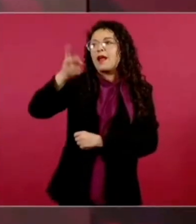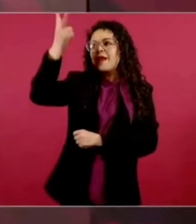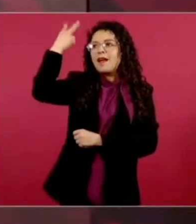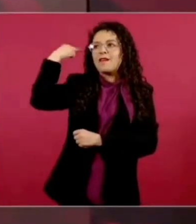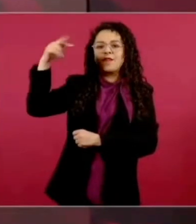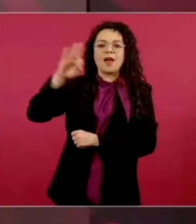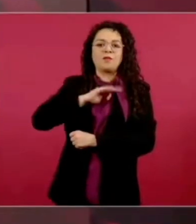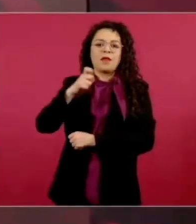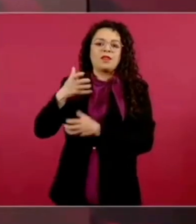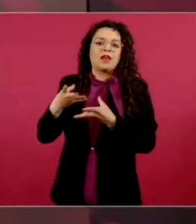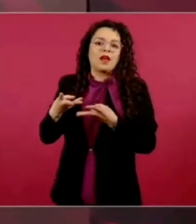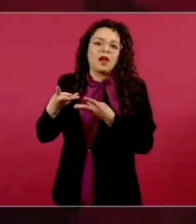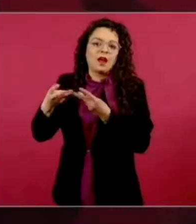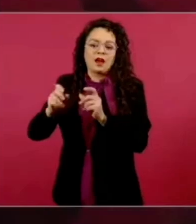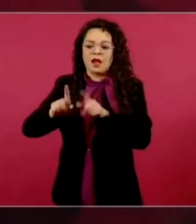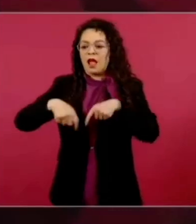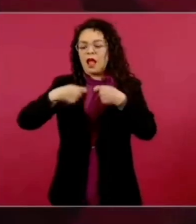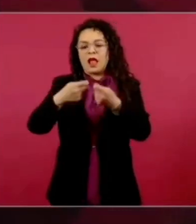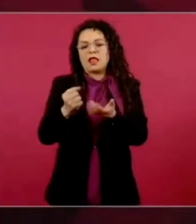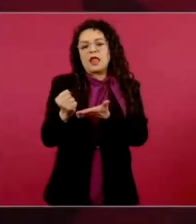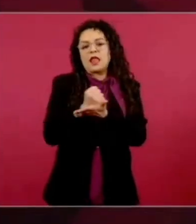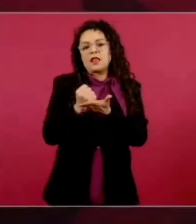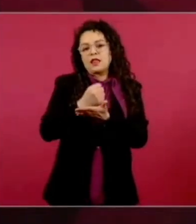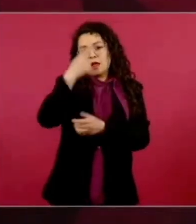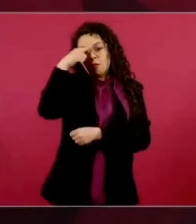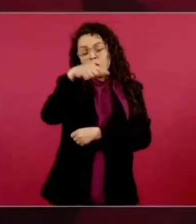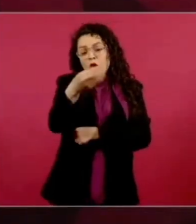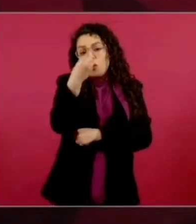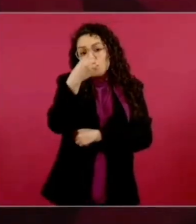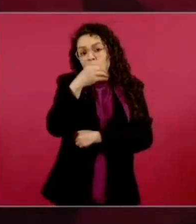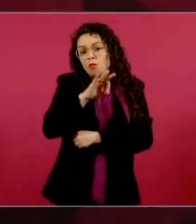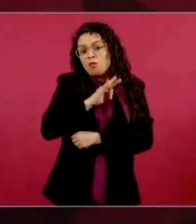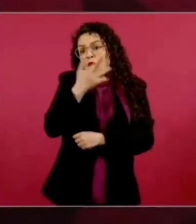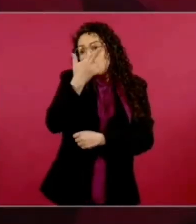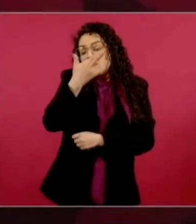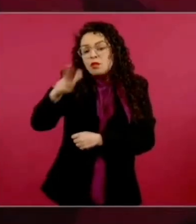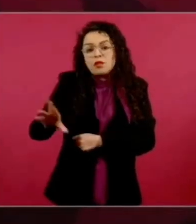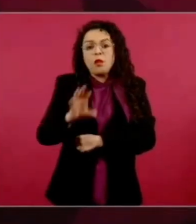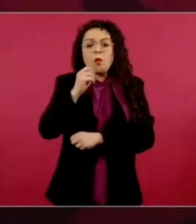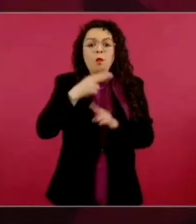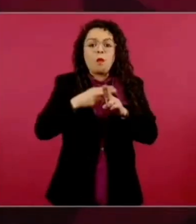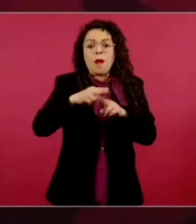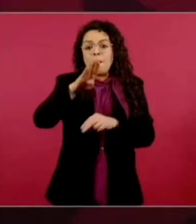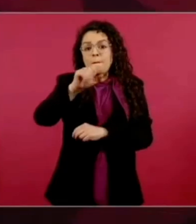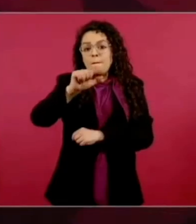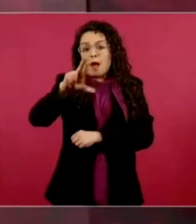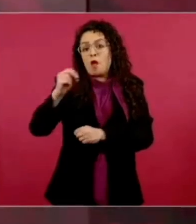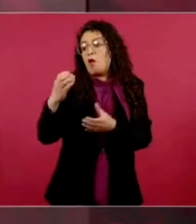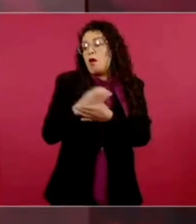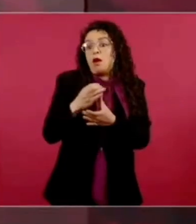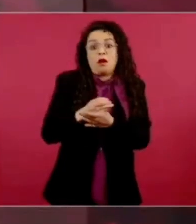Tarjetas para ir a restaurantes o bares.